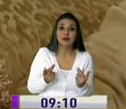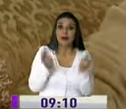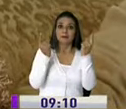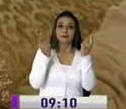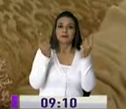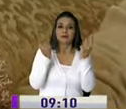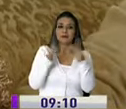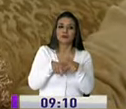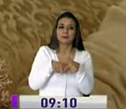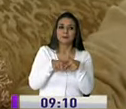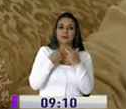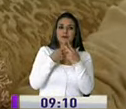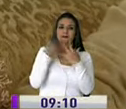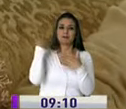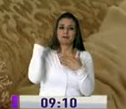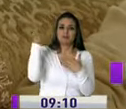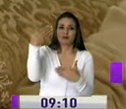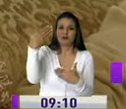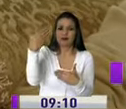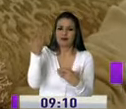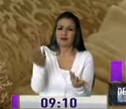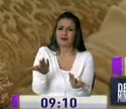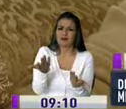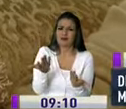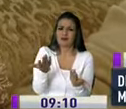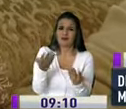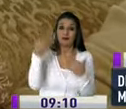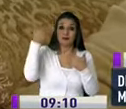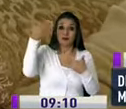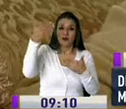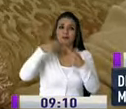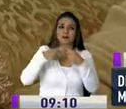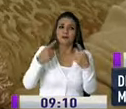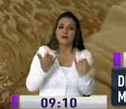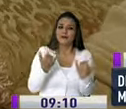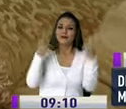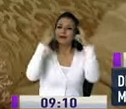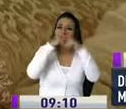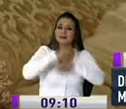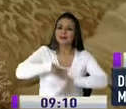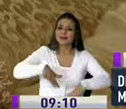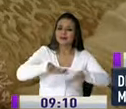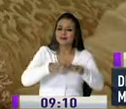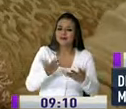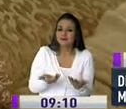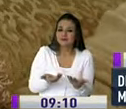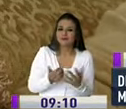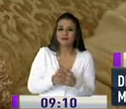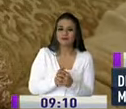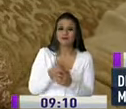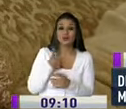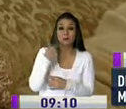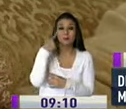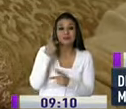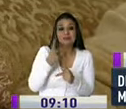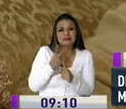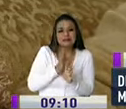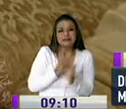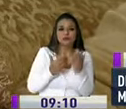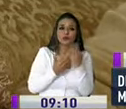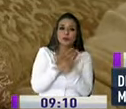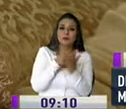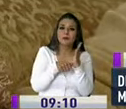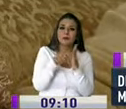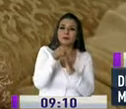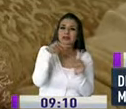política, hacer una política, como digo, en un contexto difícil. Entonces me parece que el riesgo que tenemos con el nuevo ministro